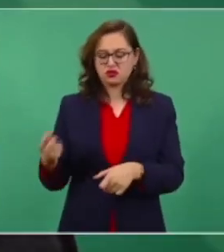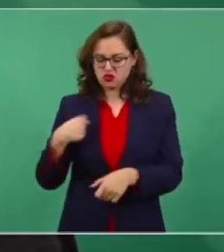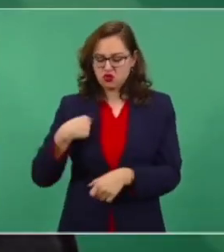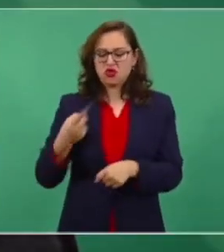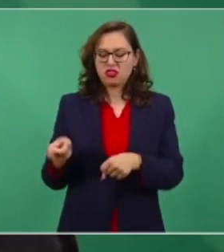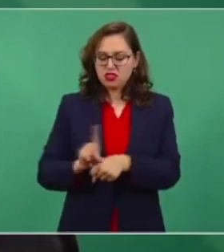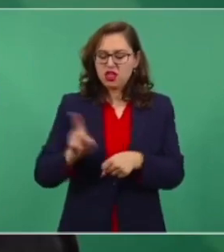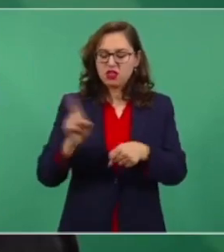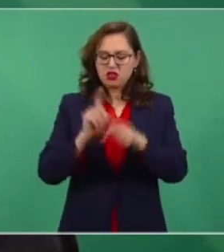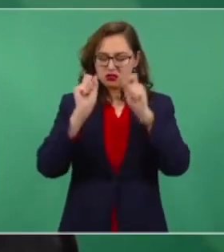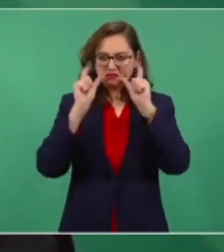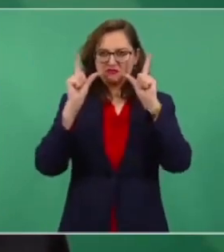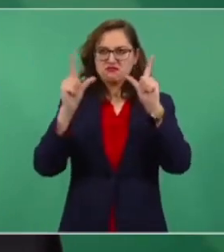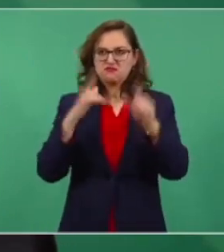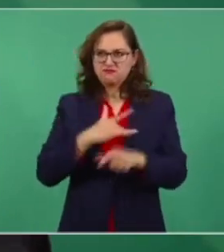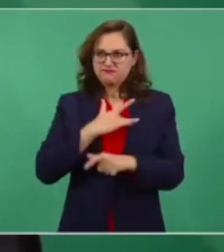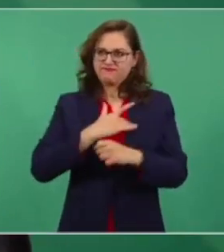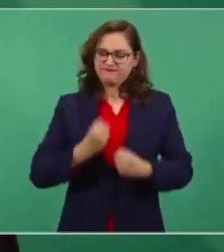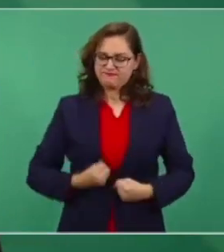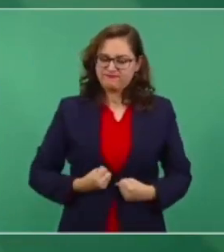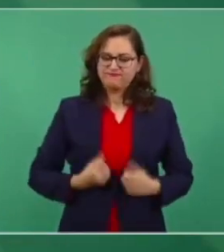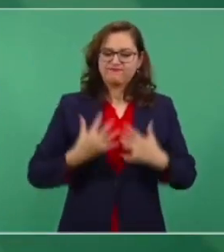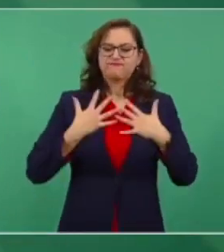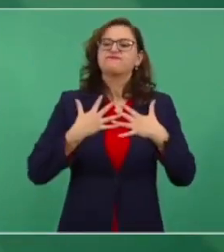fortaleza, y por eso